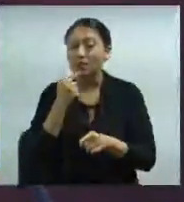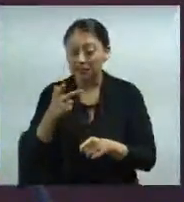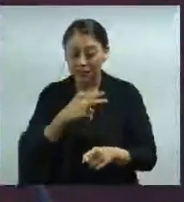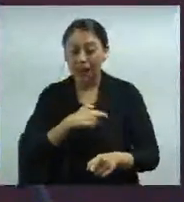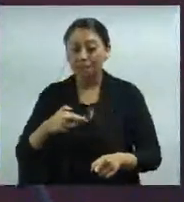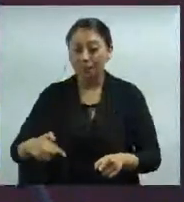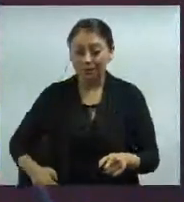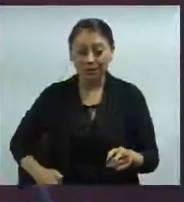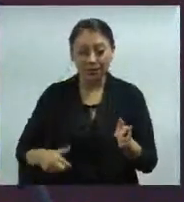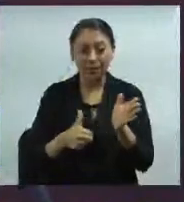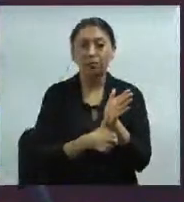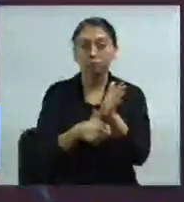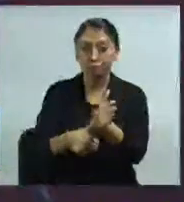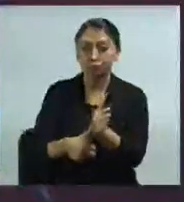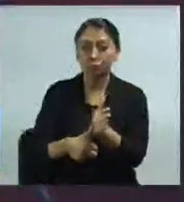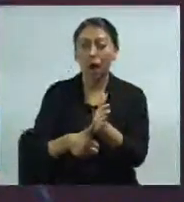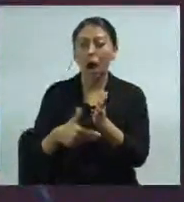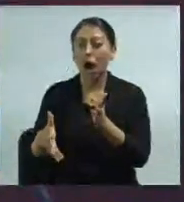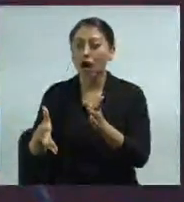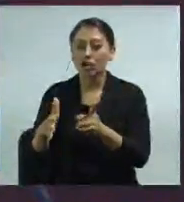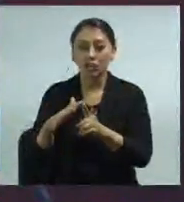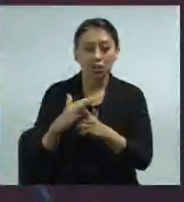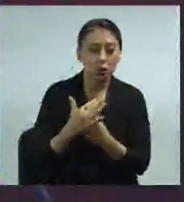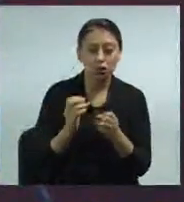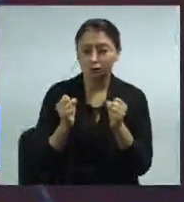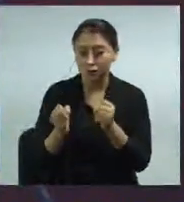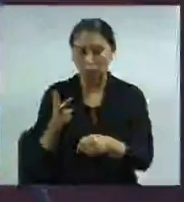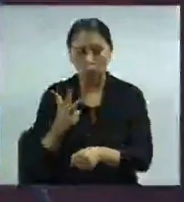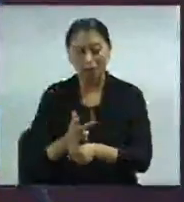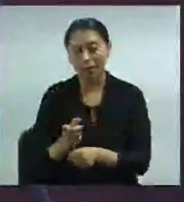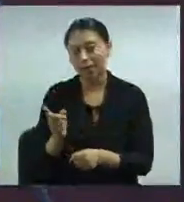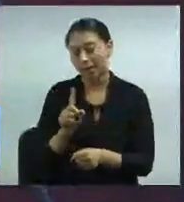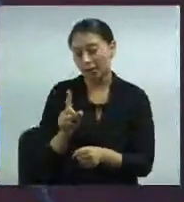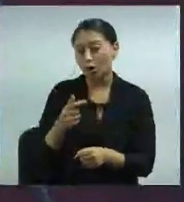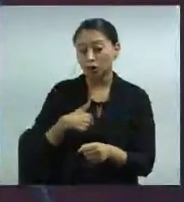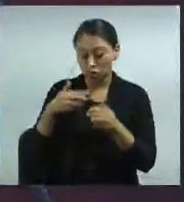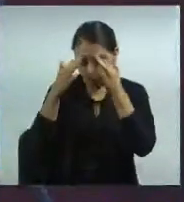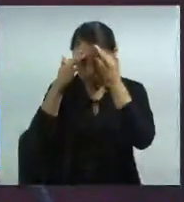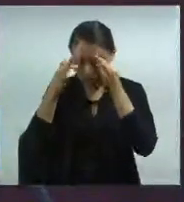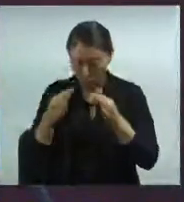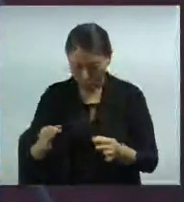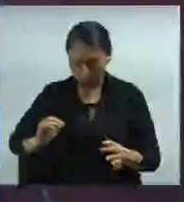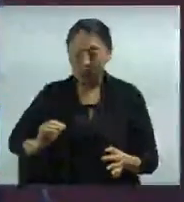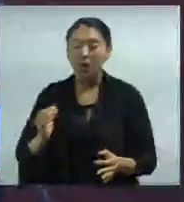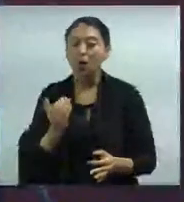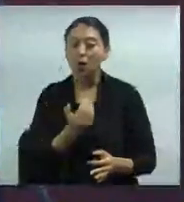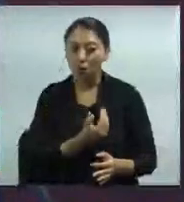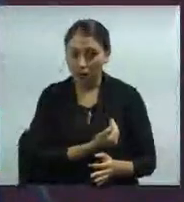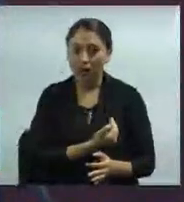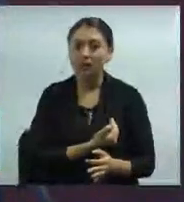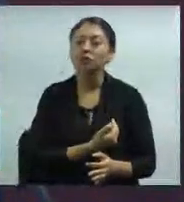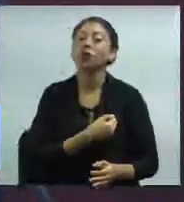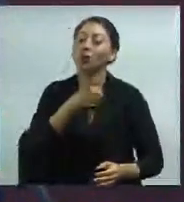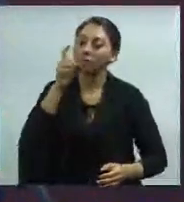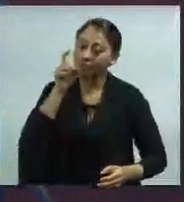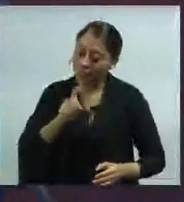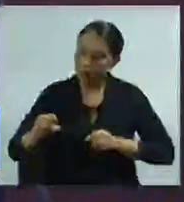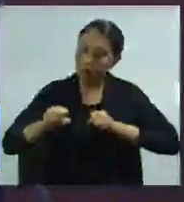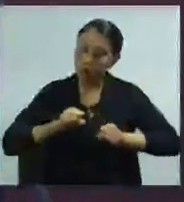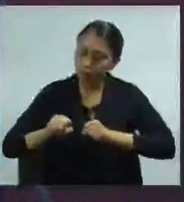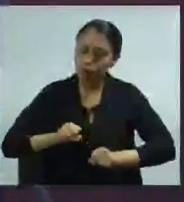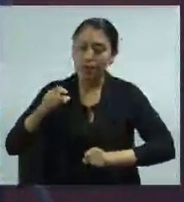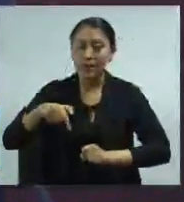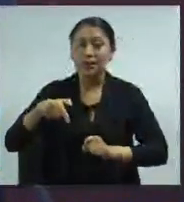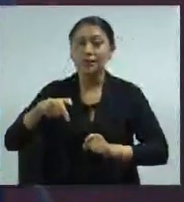con carta blanca, siento que no es el mejor camino. Yo estoy de acuerdo en que el Congreso se debe involucrar en este asunto, pero